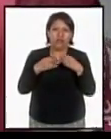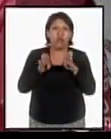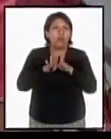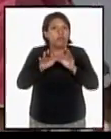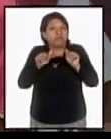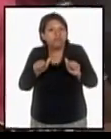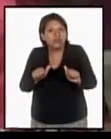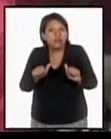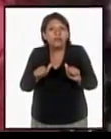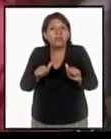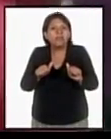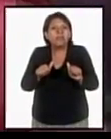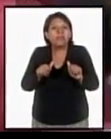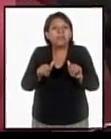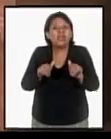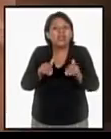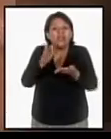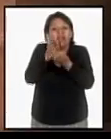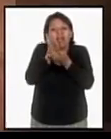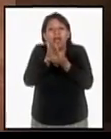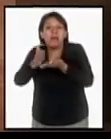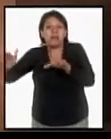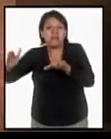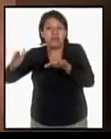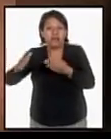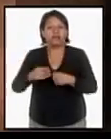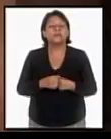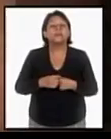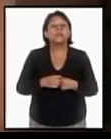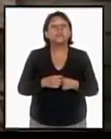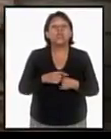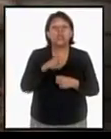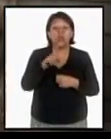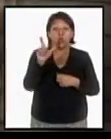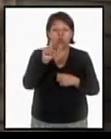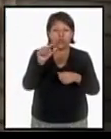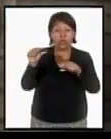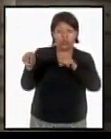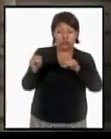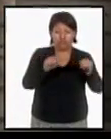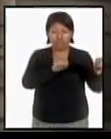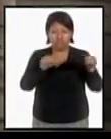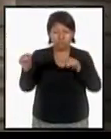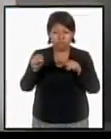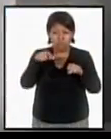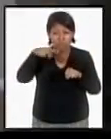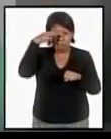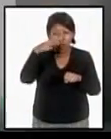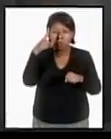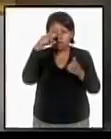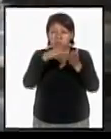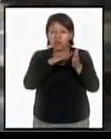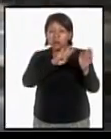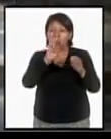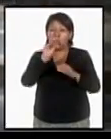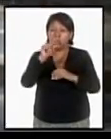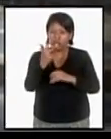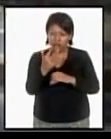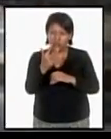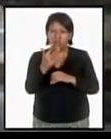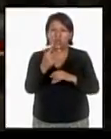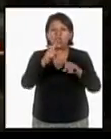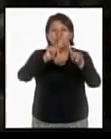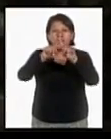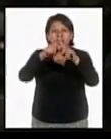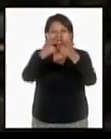como al margen de la estructura de lo social, ¿no? Después del terremoto sufrido en la Ciudad de México en 1985, distintos